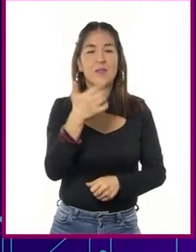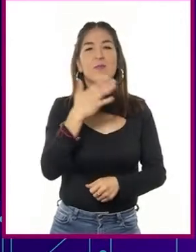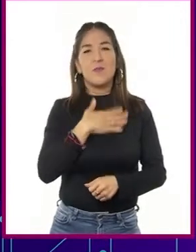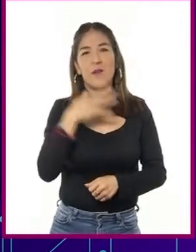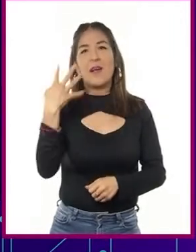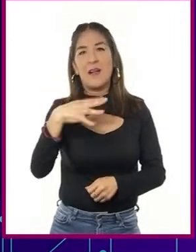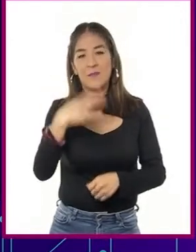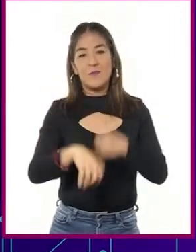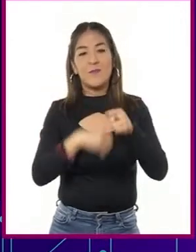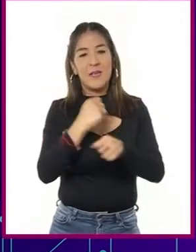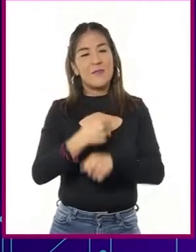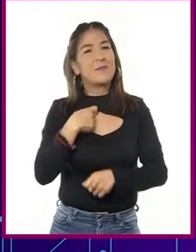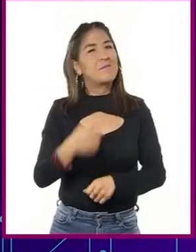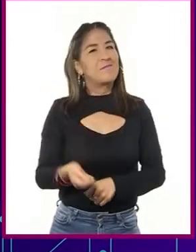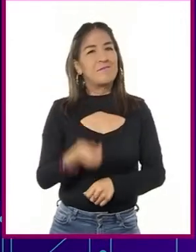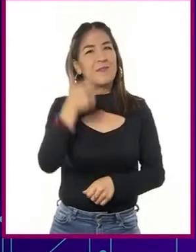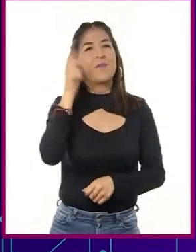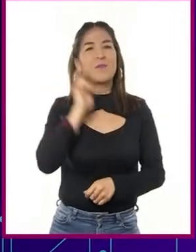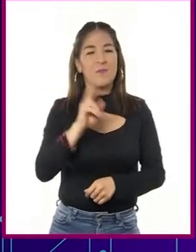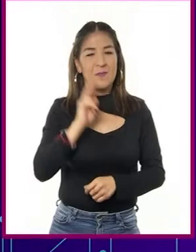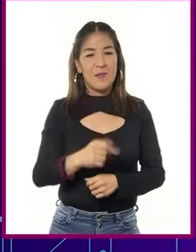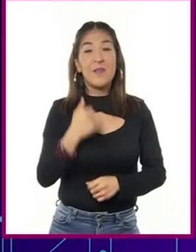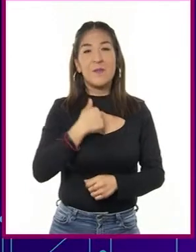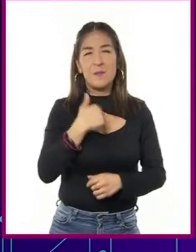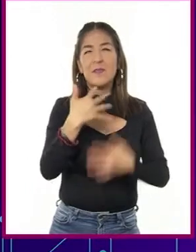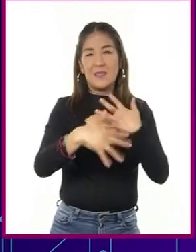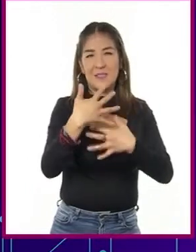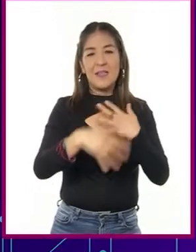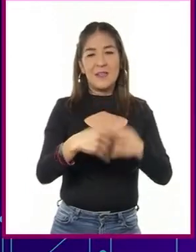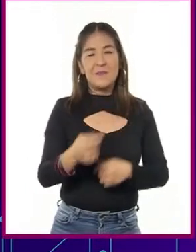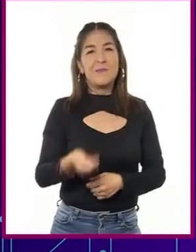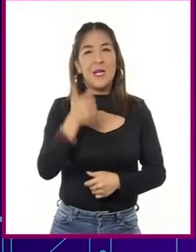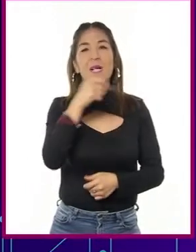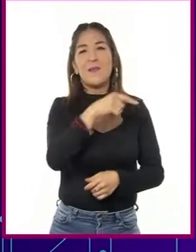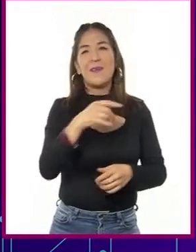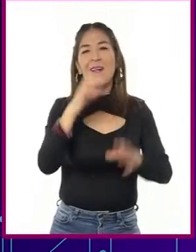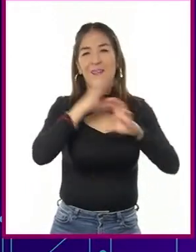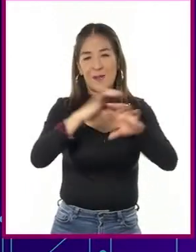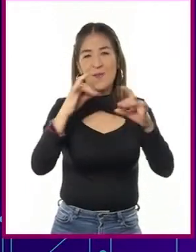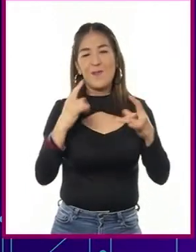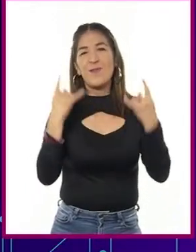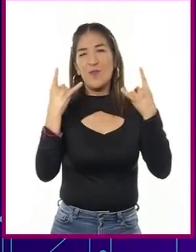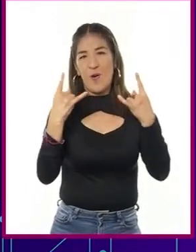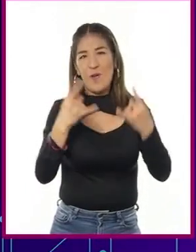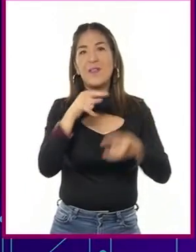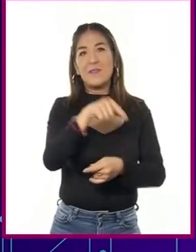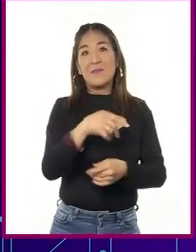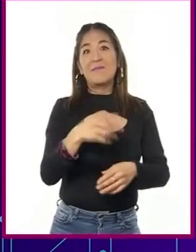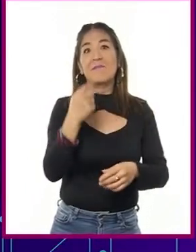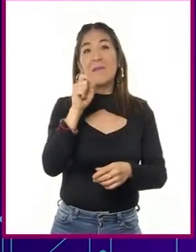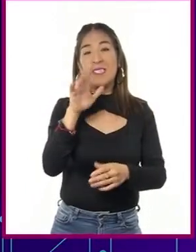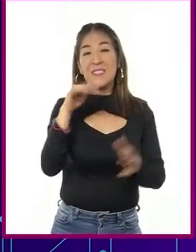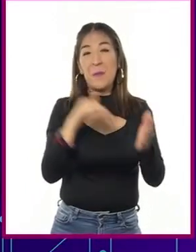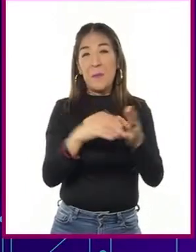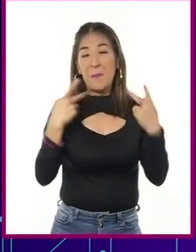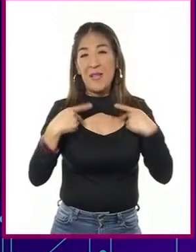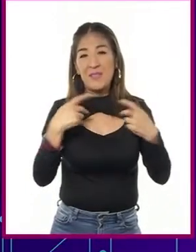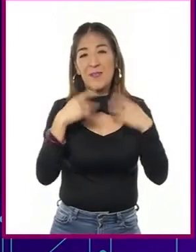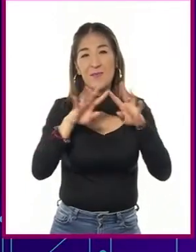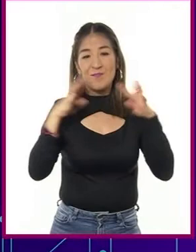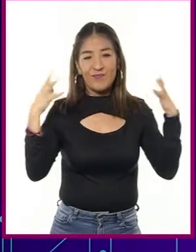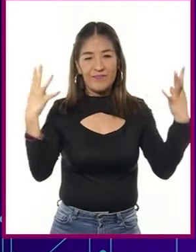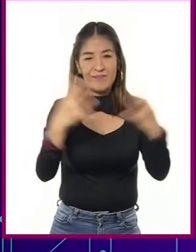años cuando lo hice. Casi 15 años y fue en un concierto de rock en donde estaban más de 25,000 personas. Yo tenía 18